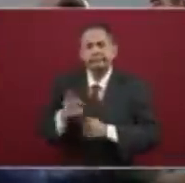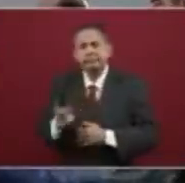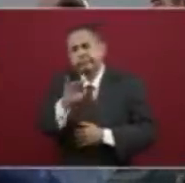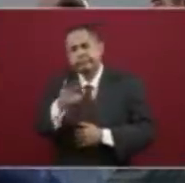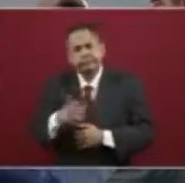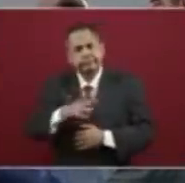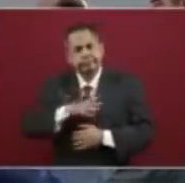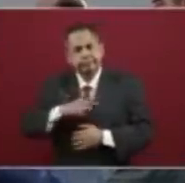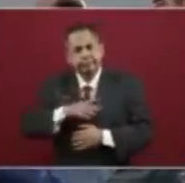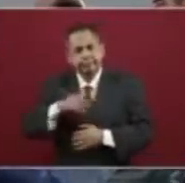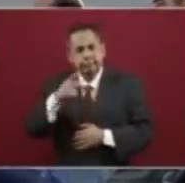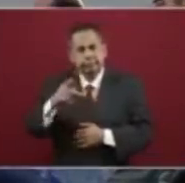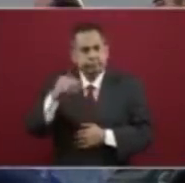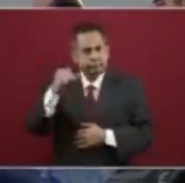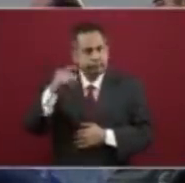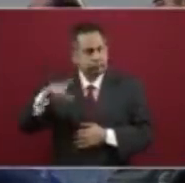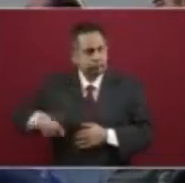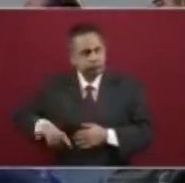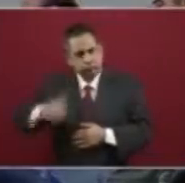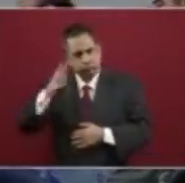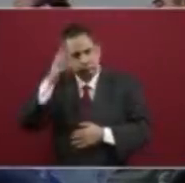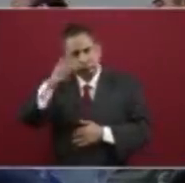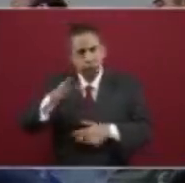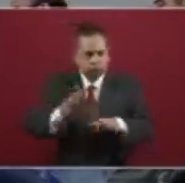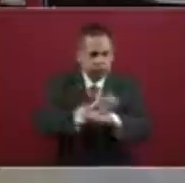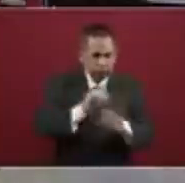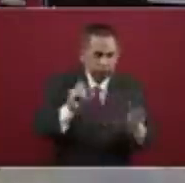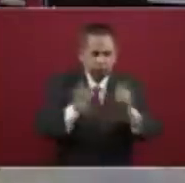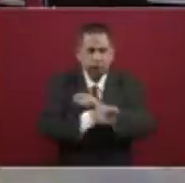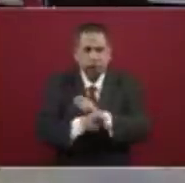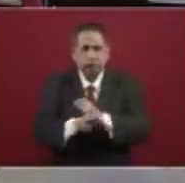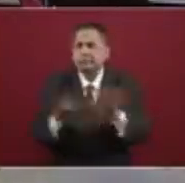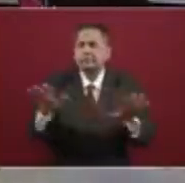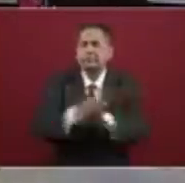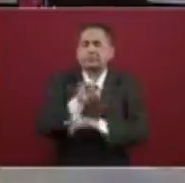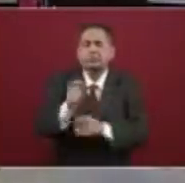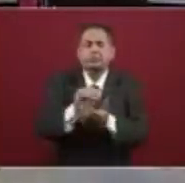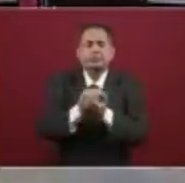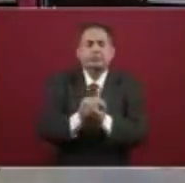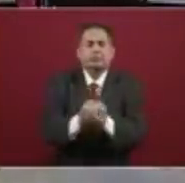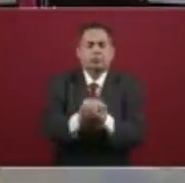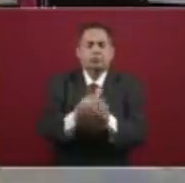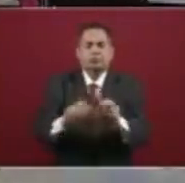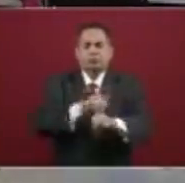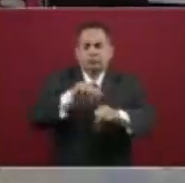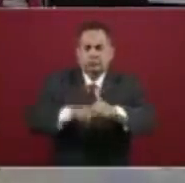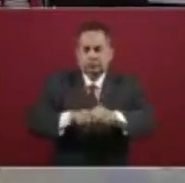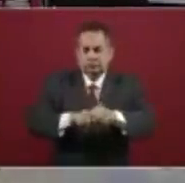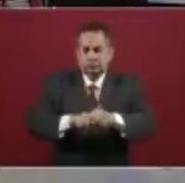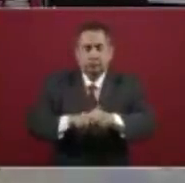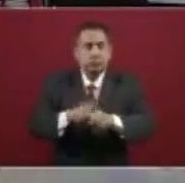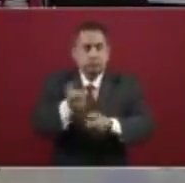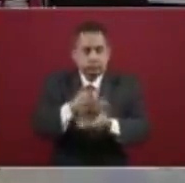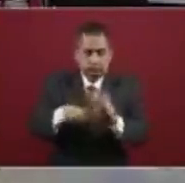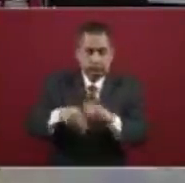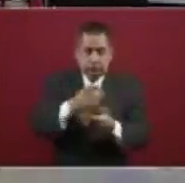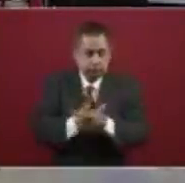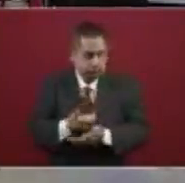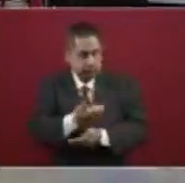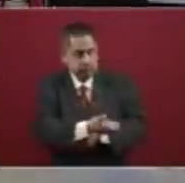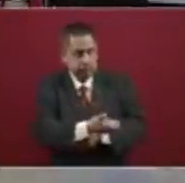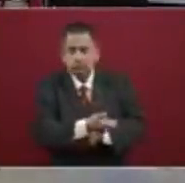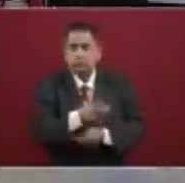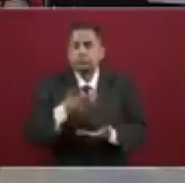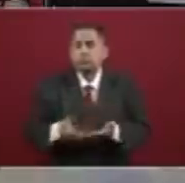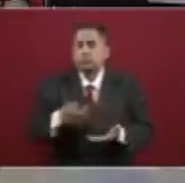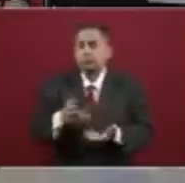tienen en su gobierno algún plan de transformación para la Lotería Nacional, que debía ser una institución que aportara, pero que realmente ahora se ha